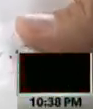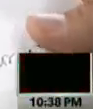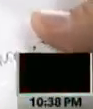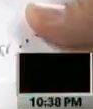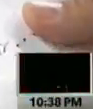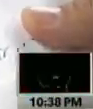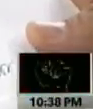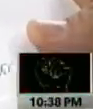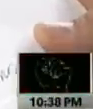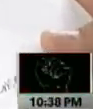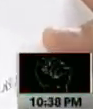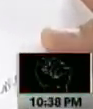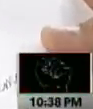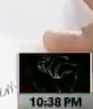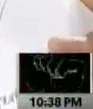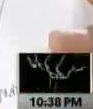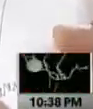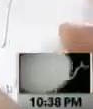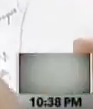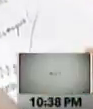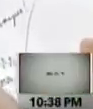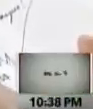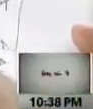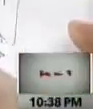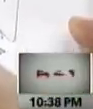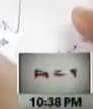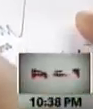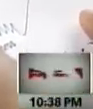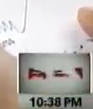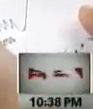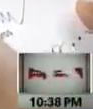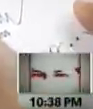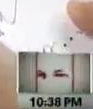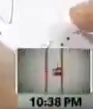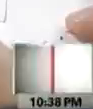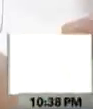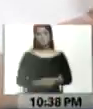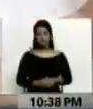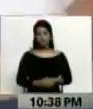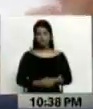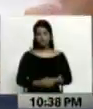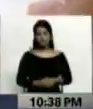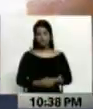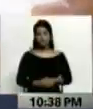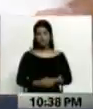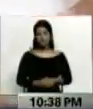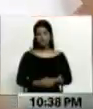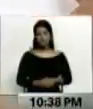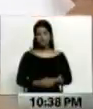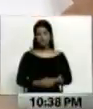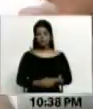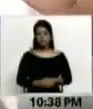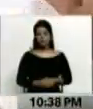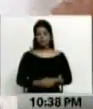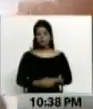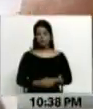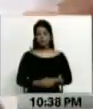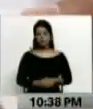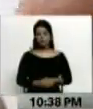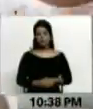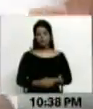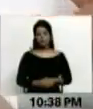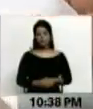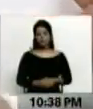veces que nuestro comandante supremo un unió suaj la tuya para navegar por los